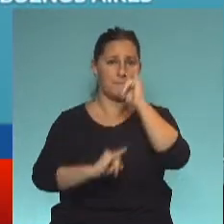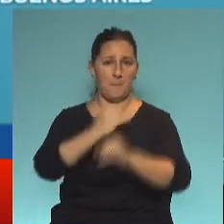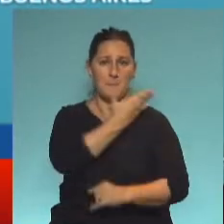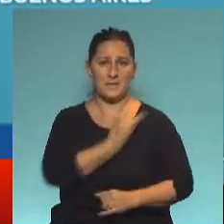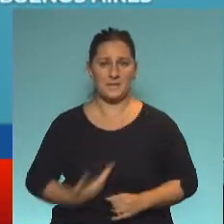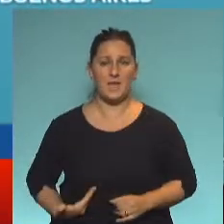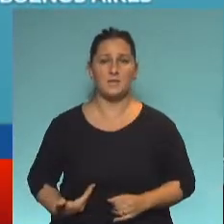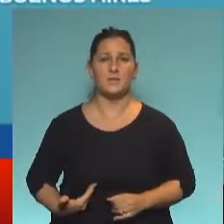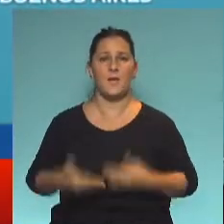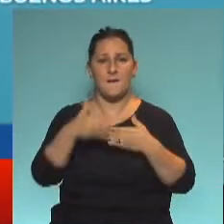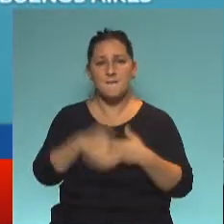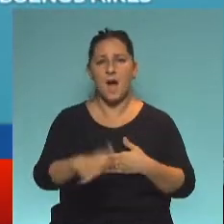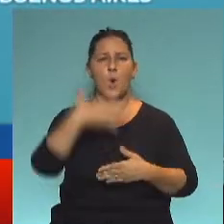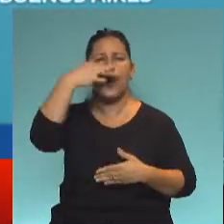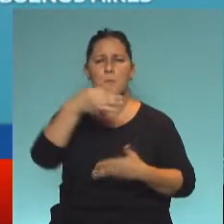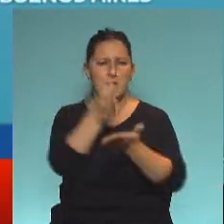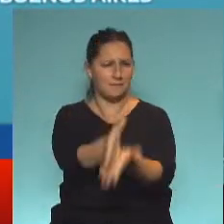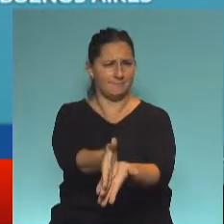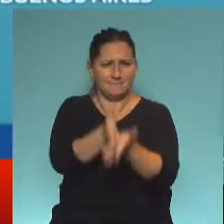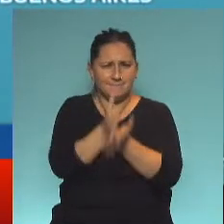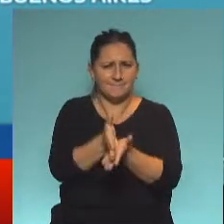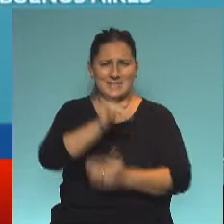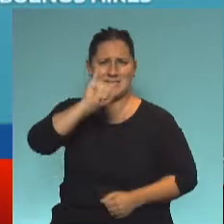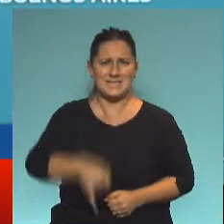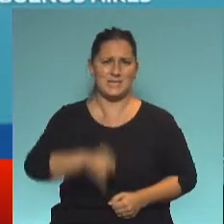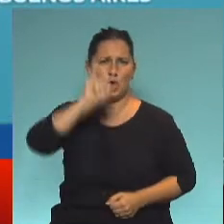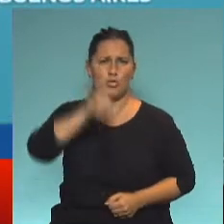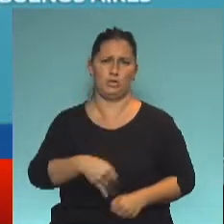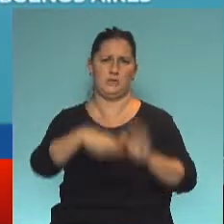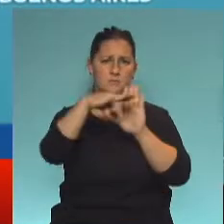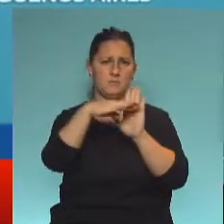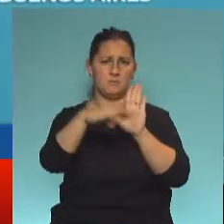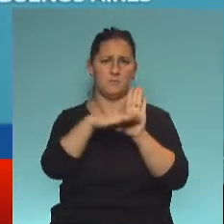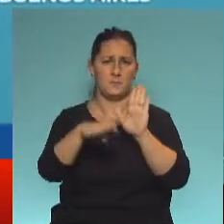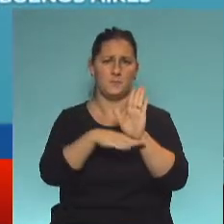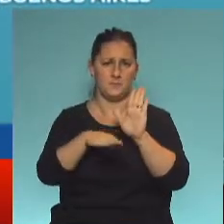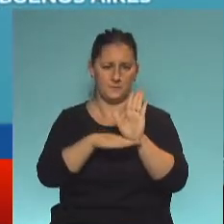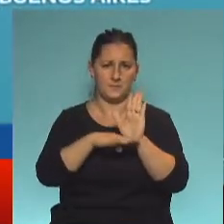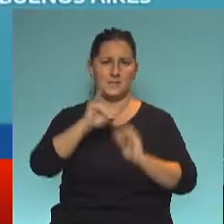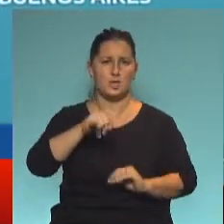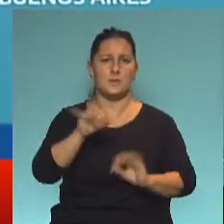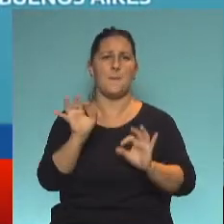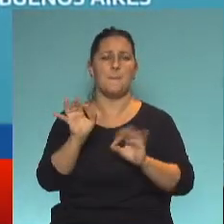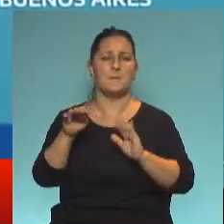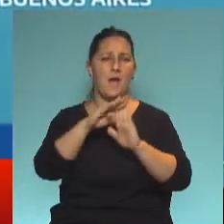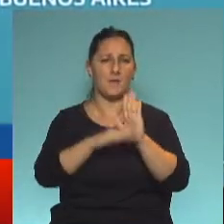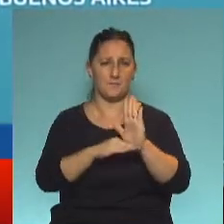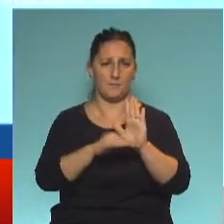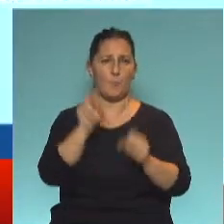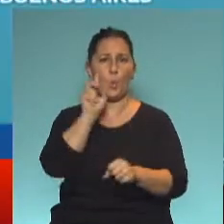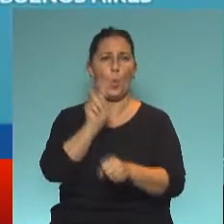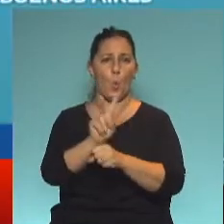presidente, se va a cumplir a rajatablas esta serie de limitaciones y medidas de